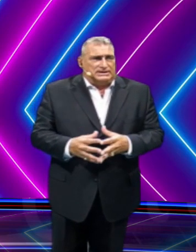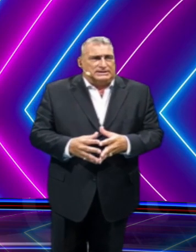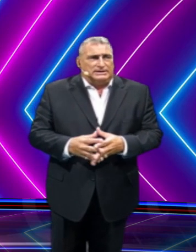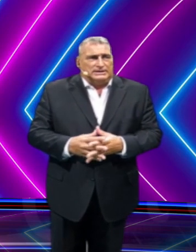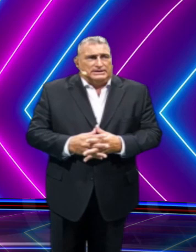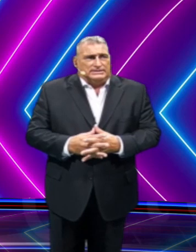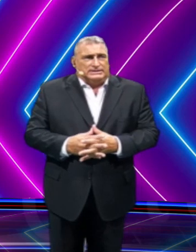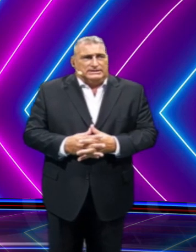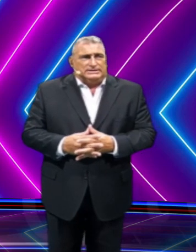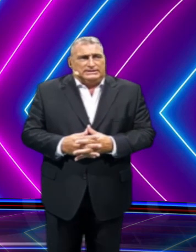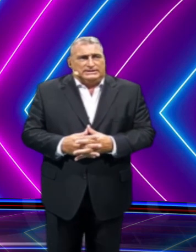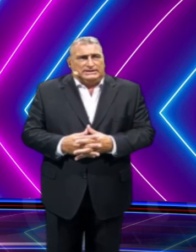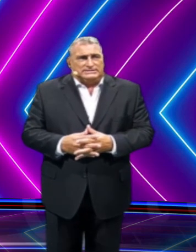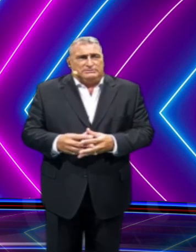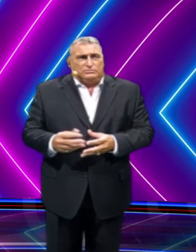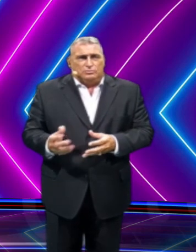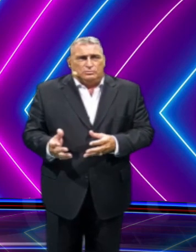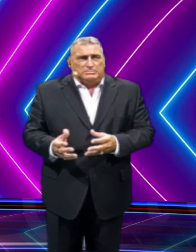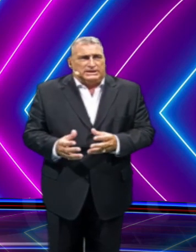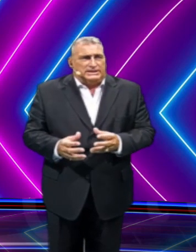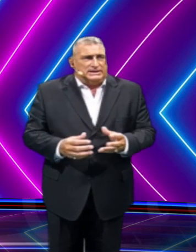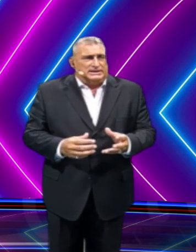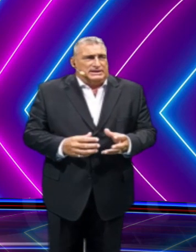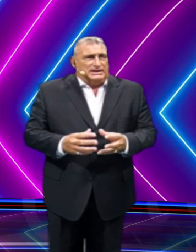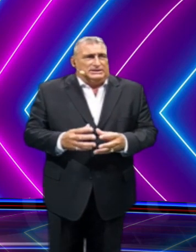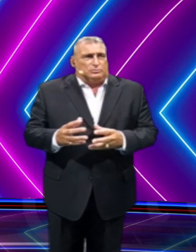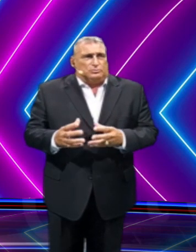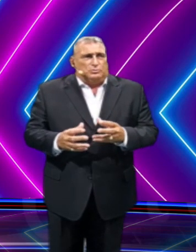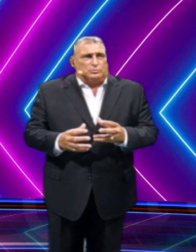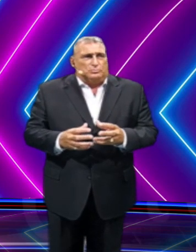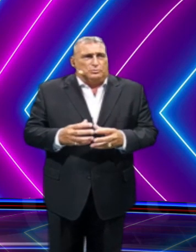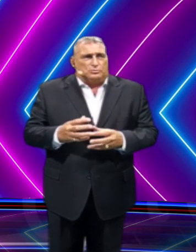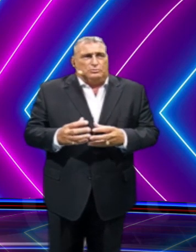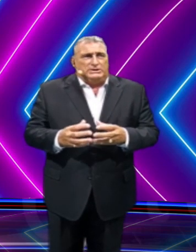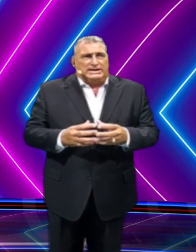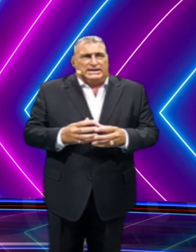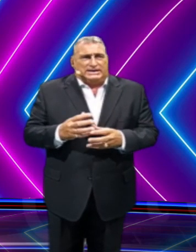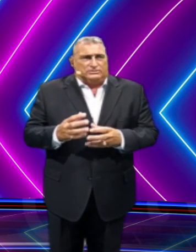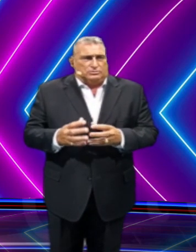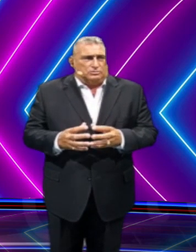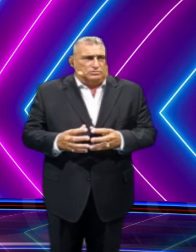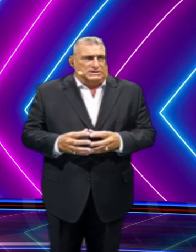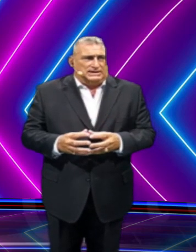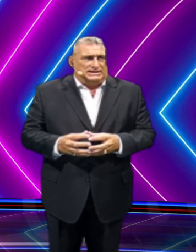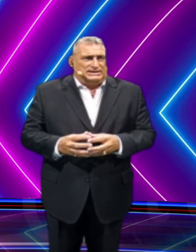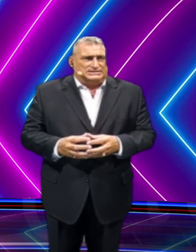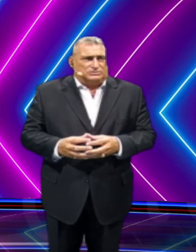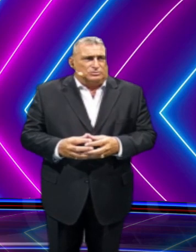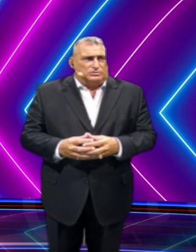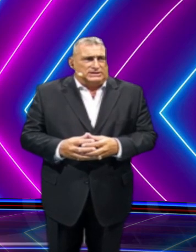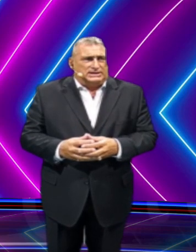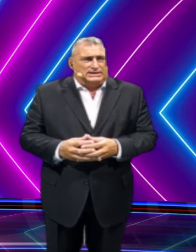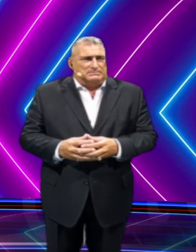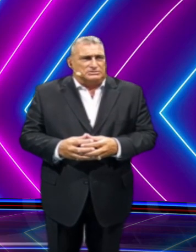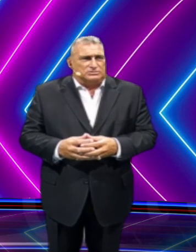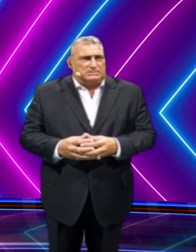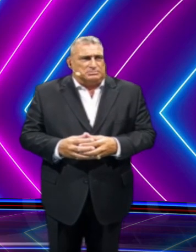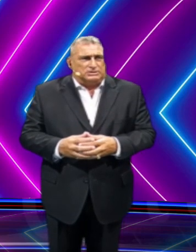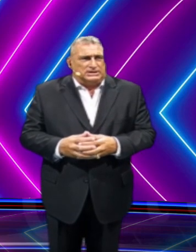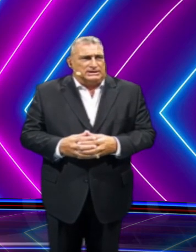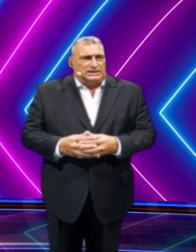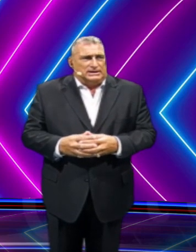hablar de la servidumbre, de esto, cómo encaja todo en la psicología de la